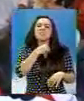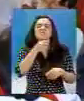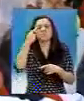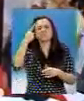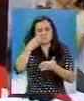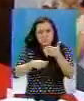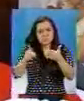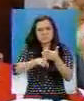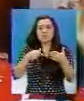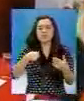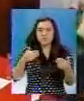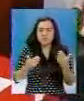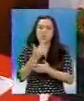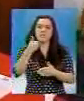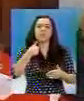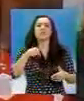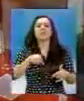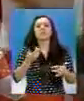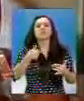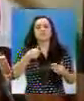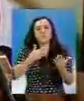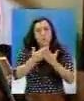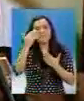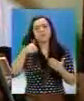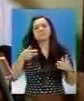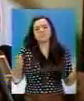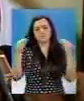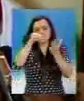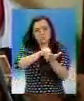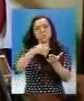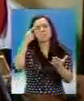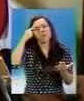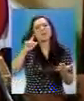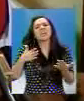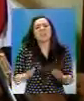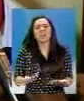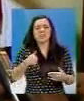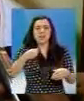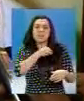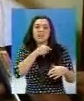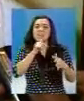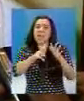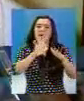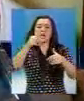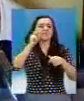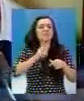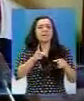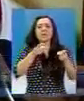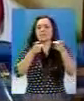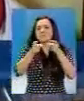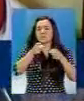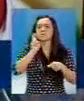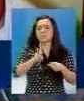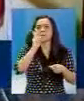de elecciones y reelecciones a cargos públicos. El problema es que en Guatemala el sistema electoral está hecho para favorecer a los de